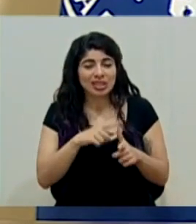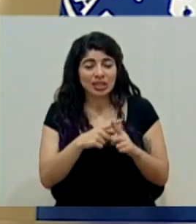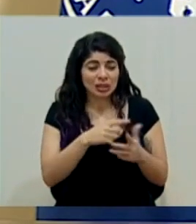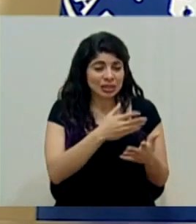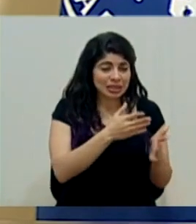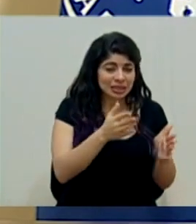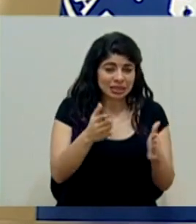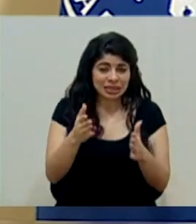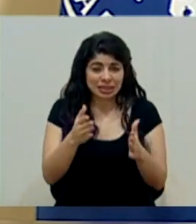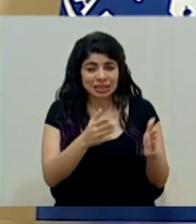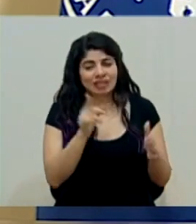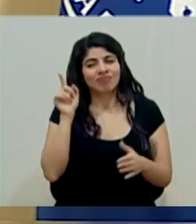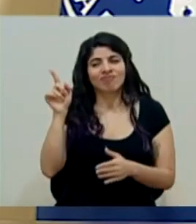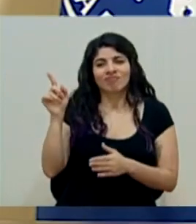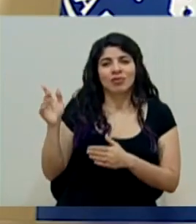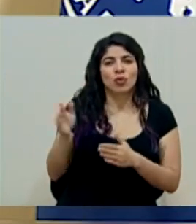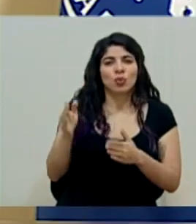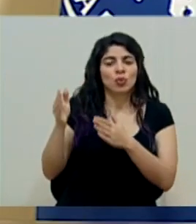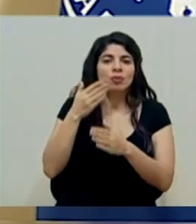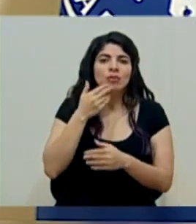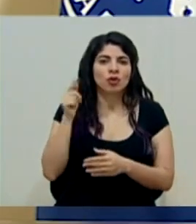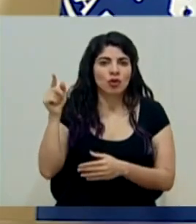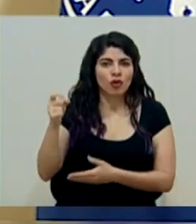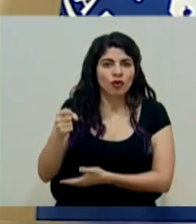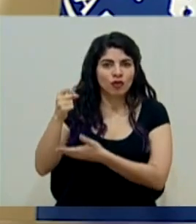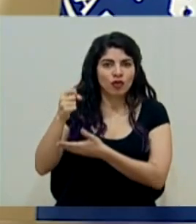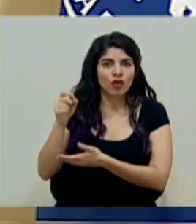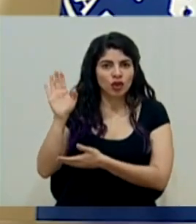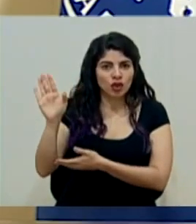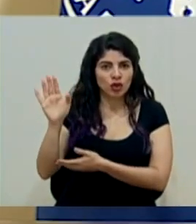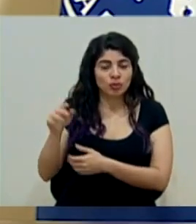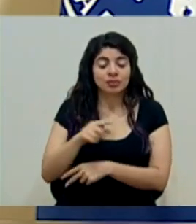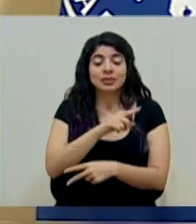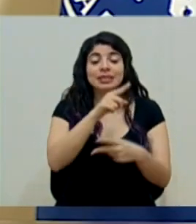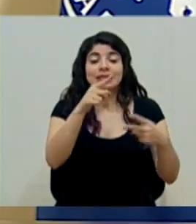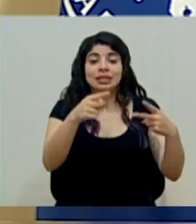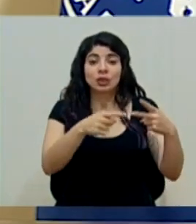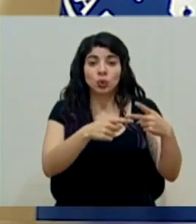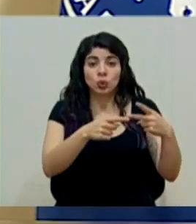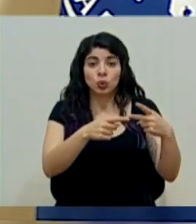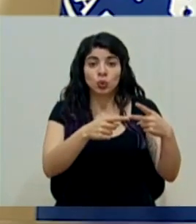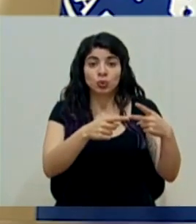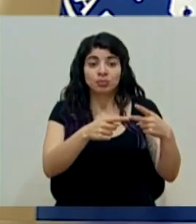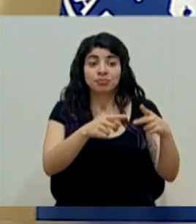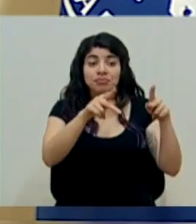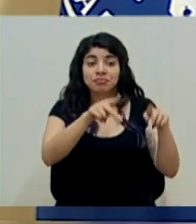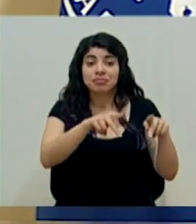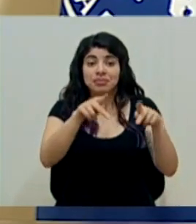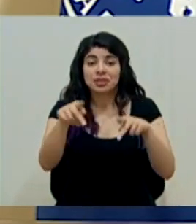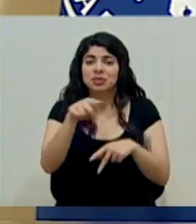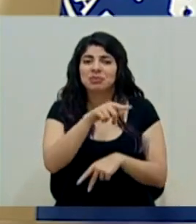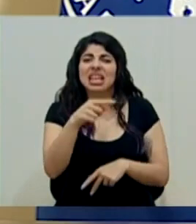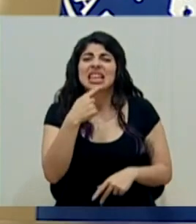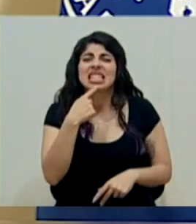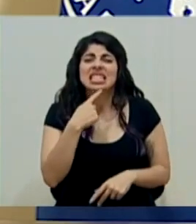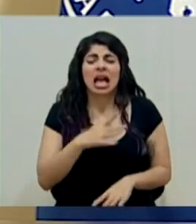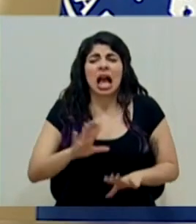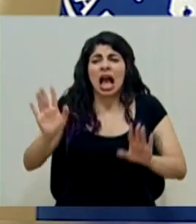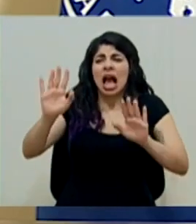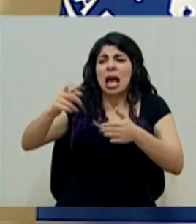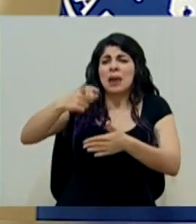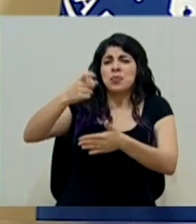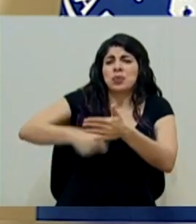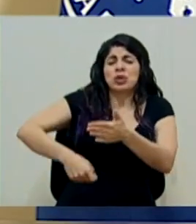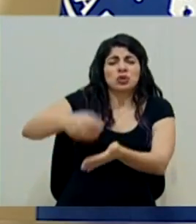ruta es la ruta del fondo, es un punto. Un segundo punto, las personas que dicen no más